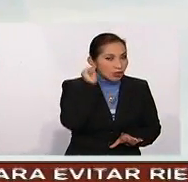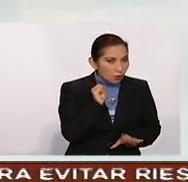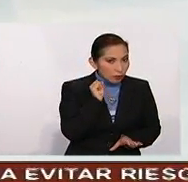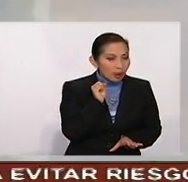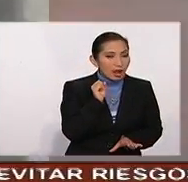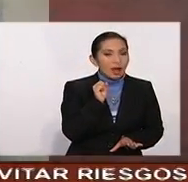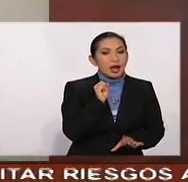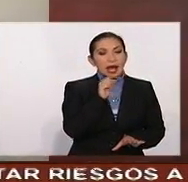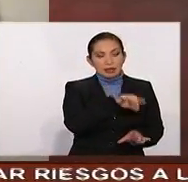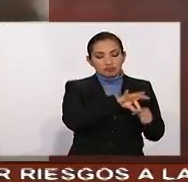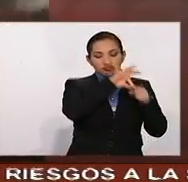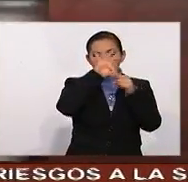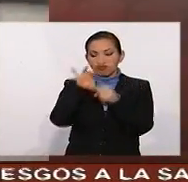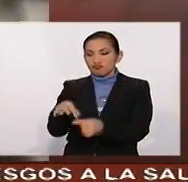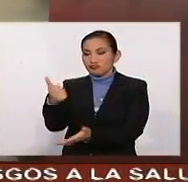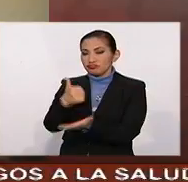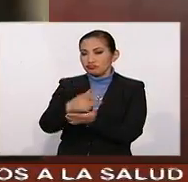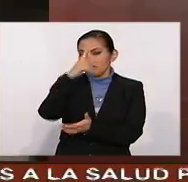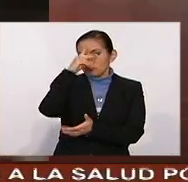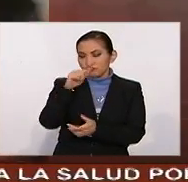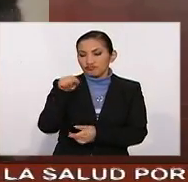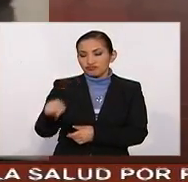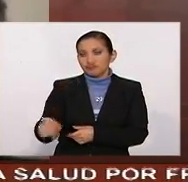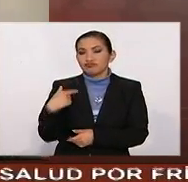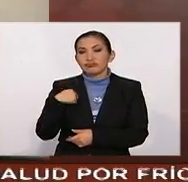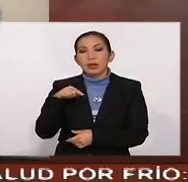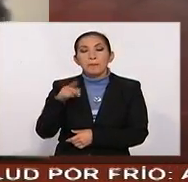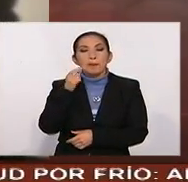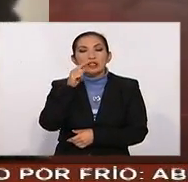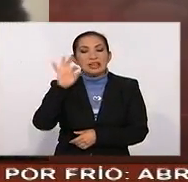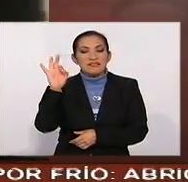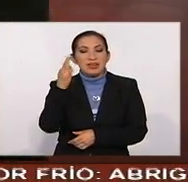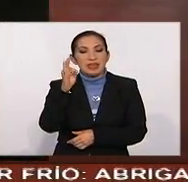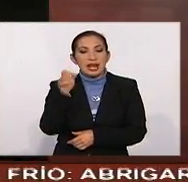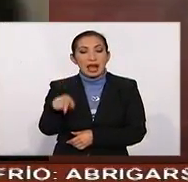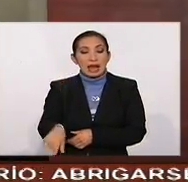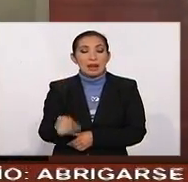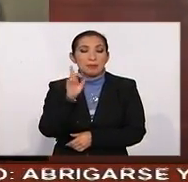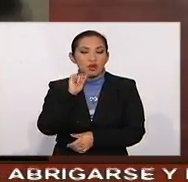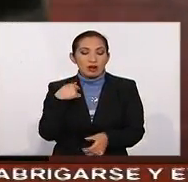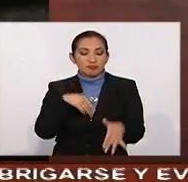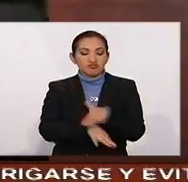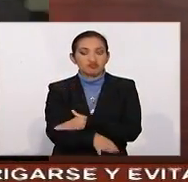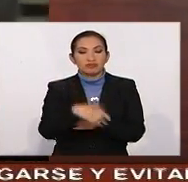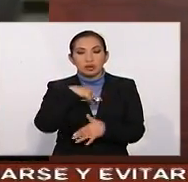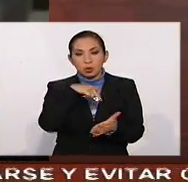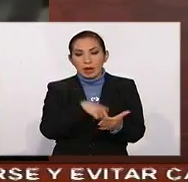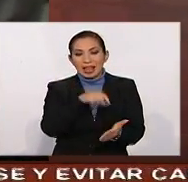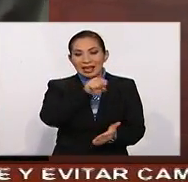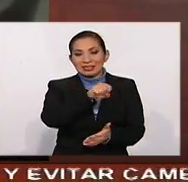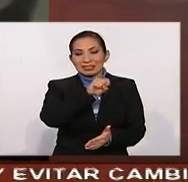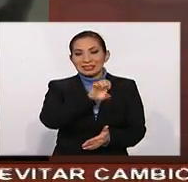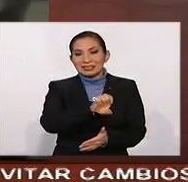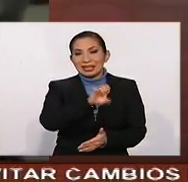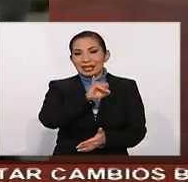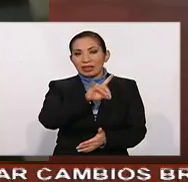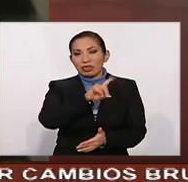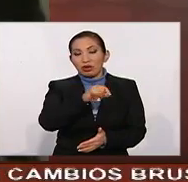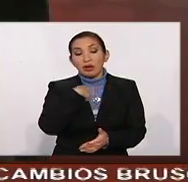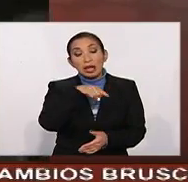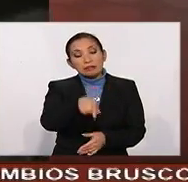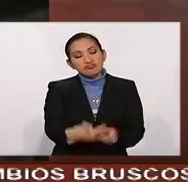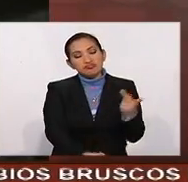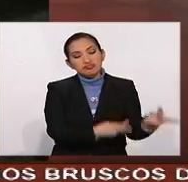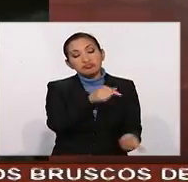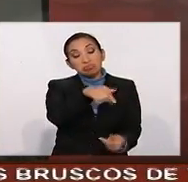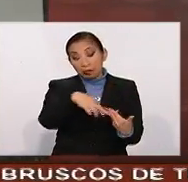López, fue traída a la Ciudad de México por elementos de la Policía Federal. La ingresaron anoche a las instalaciones del Aceido para que declare por su